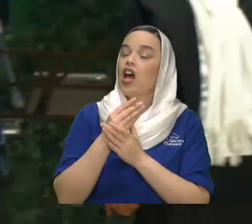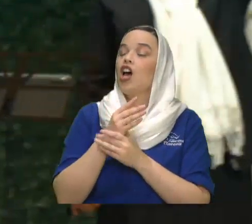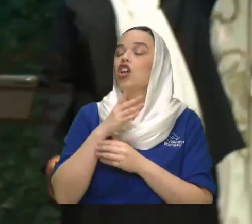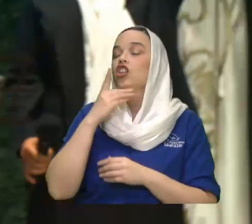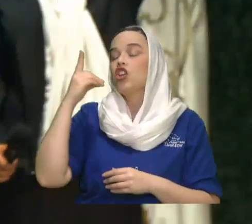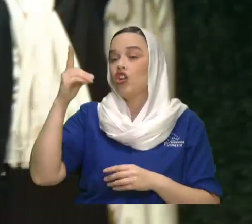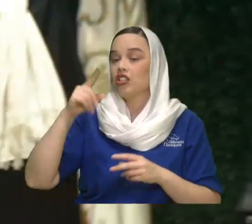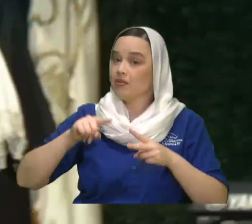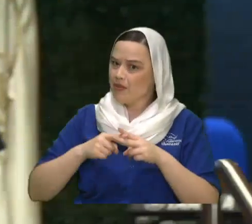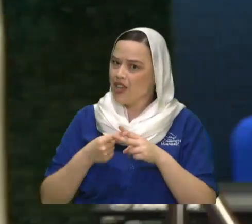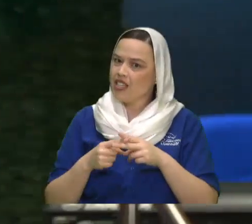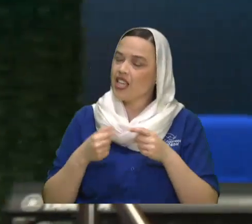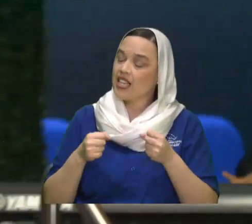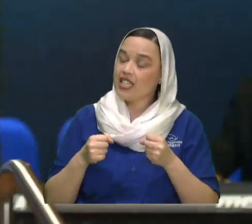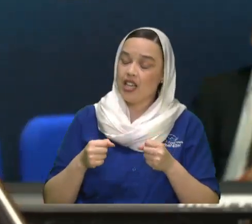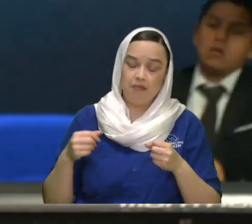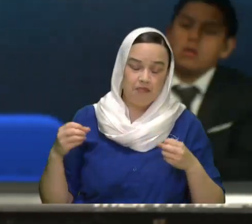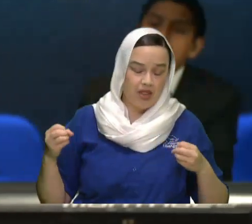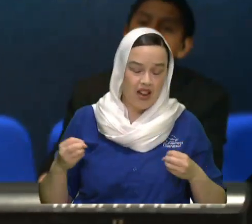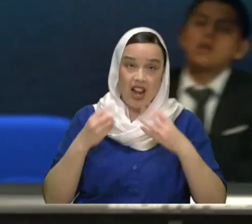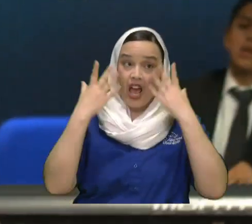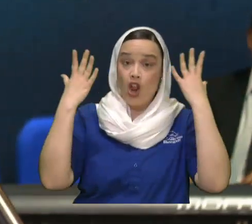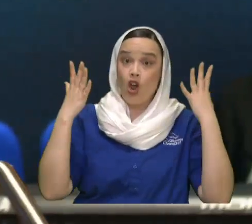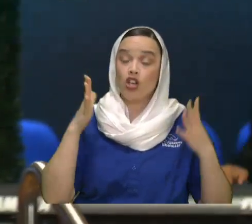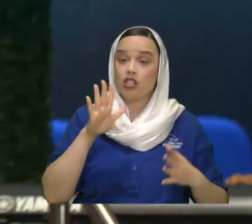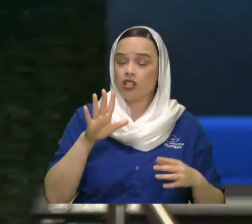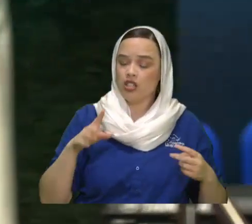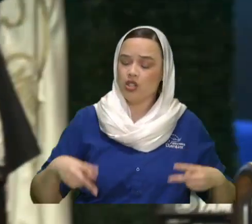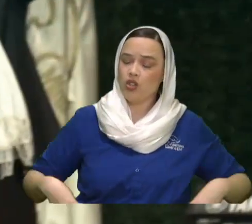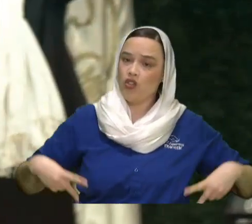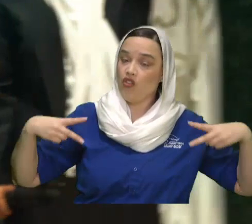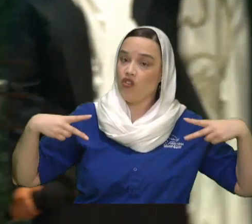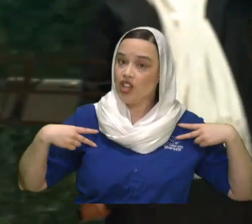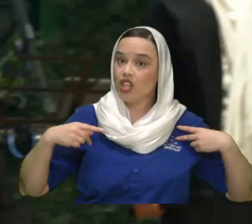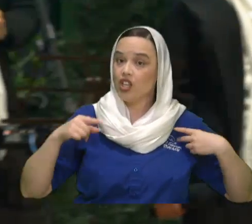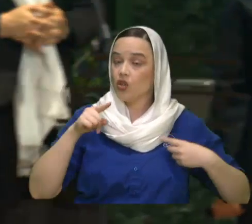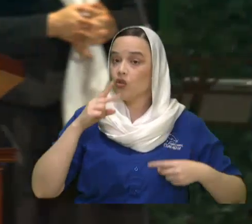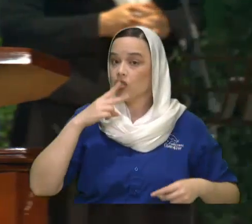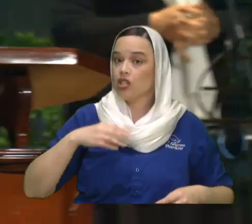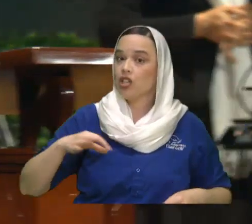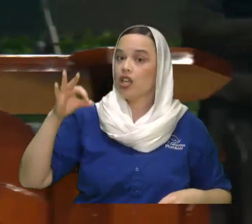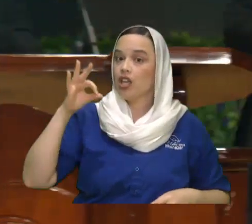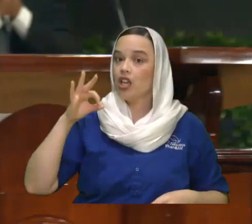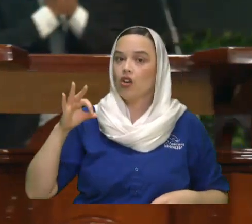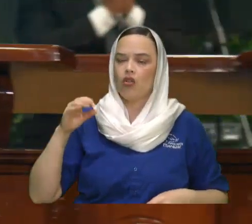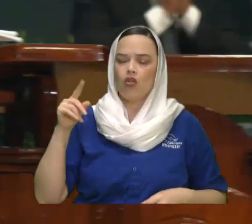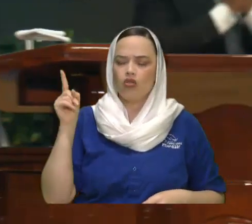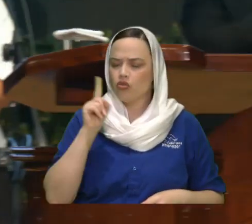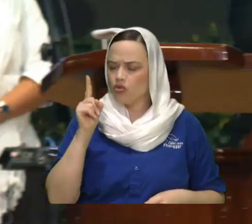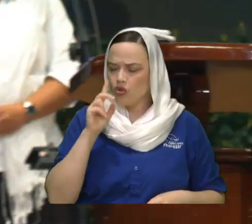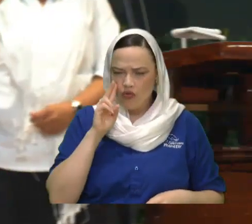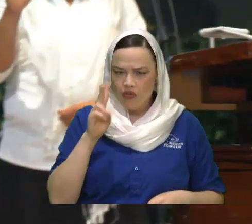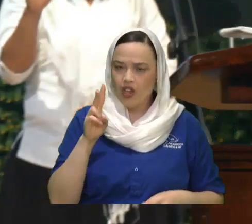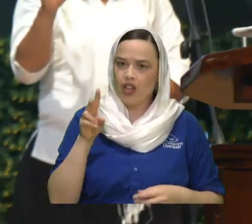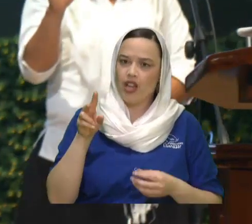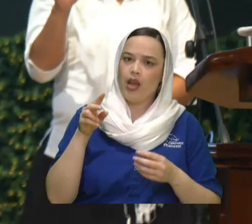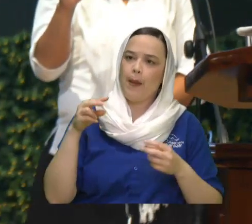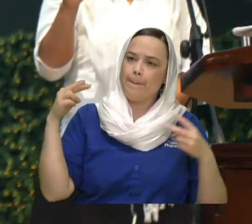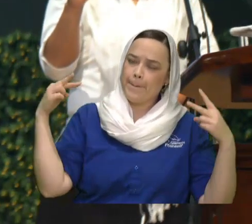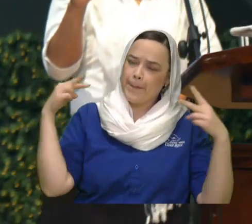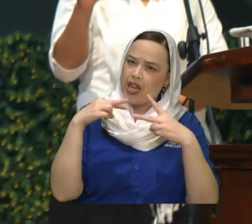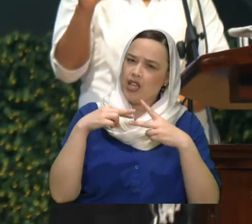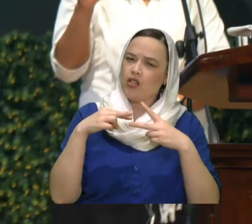empieza a hacer milagros en tu vida tus hijos ya no van a presenciar pleitos en casa tus hijos